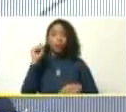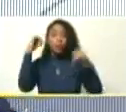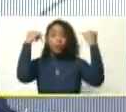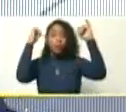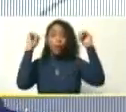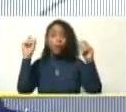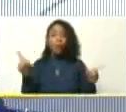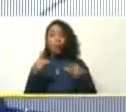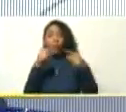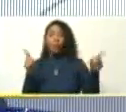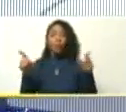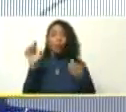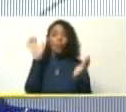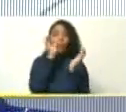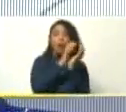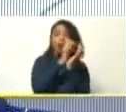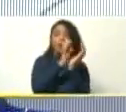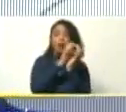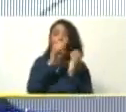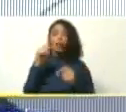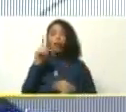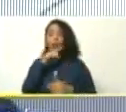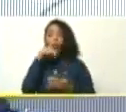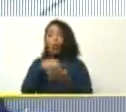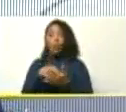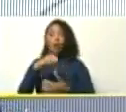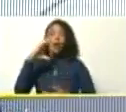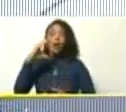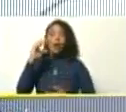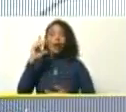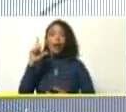músico margariteño, llamado como él, homónimo, Claudio Fermín.